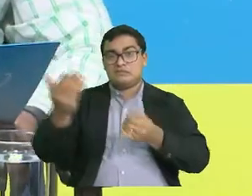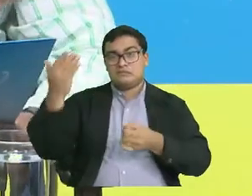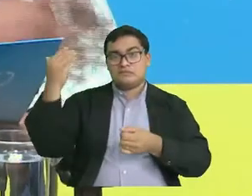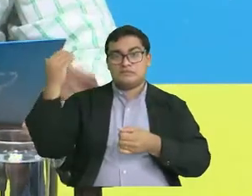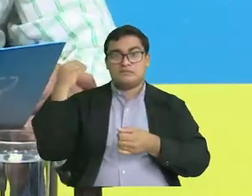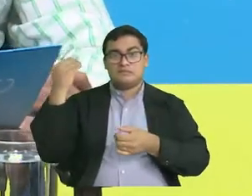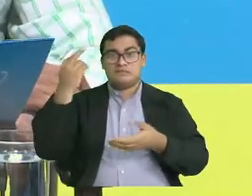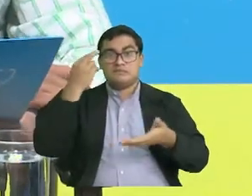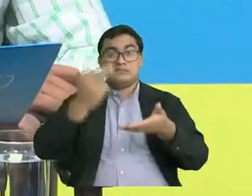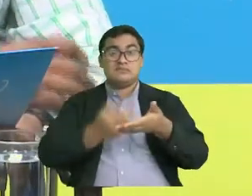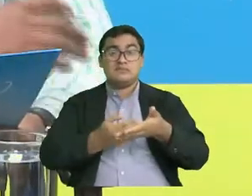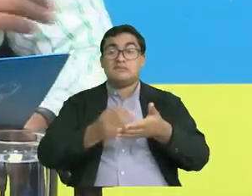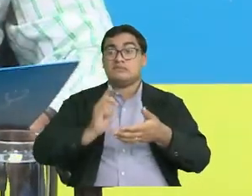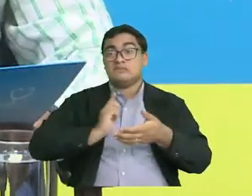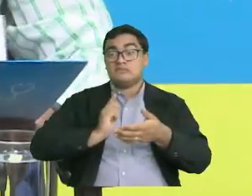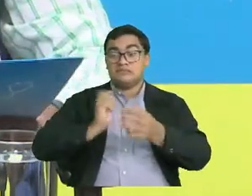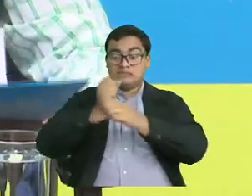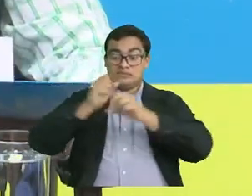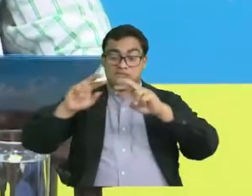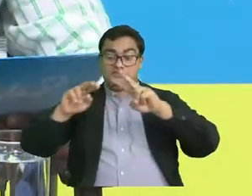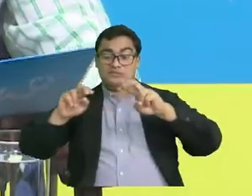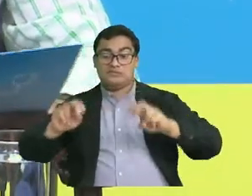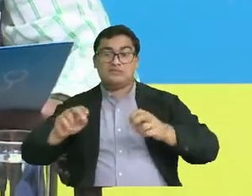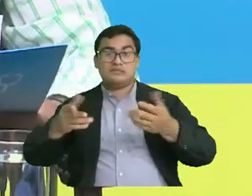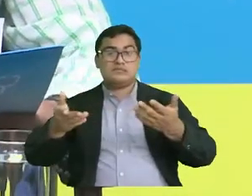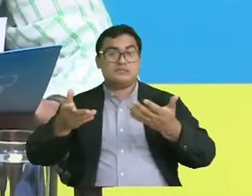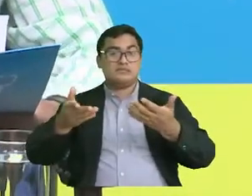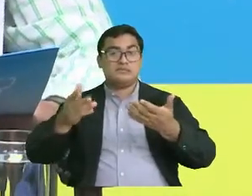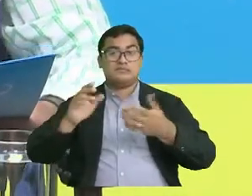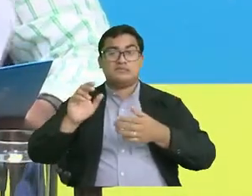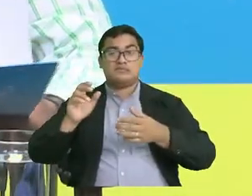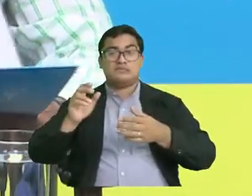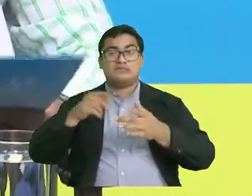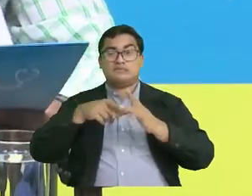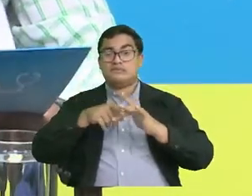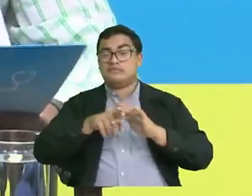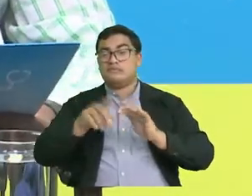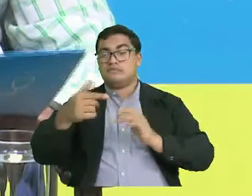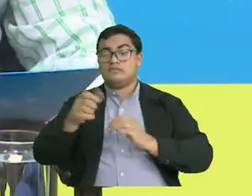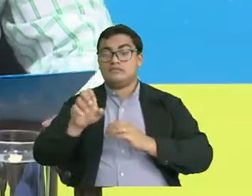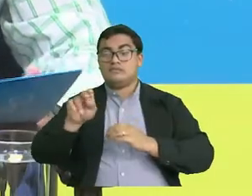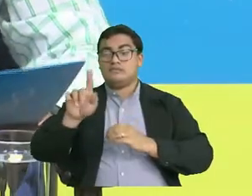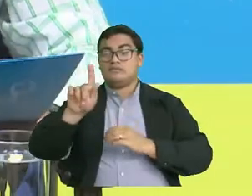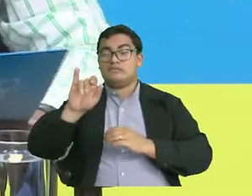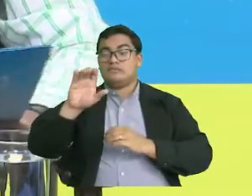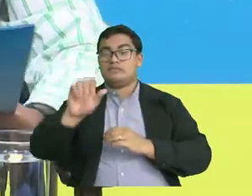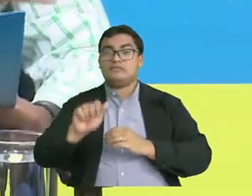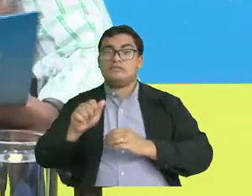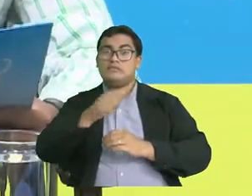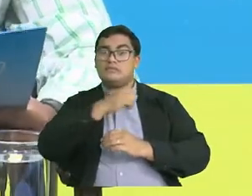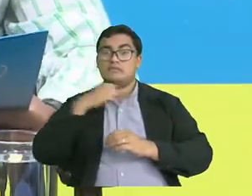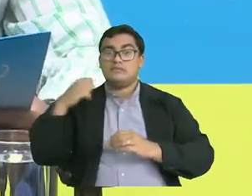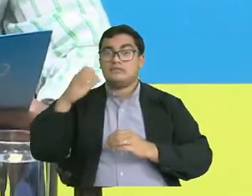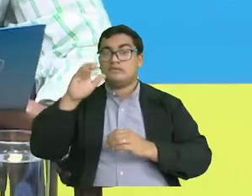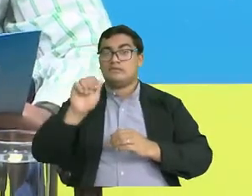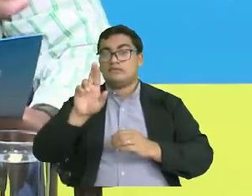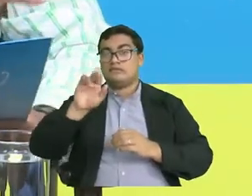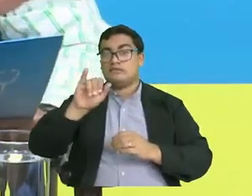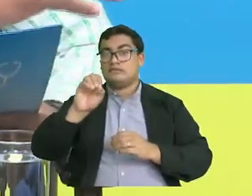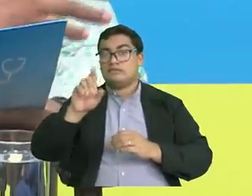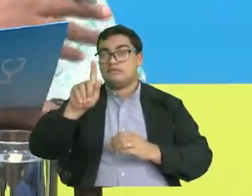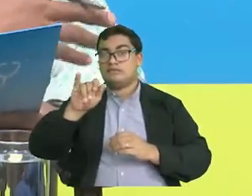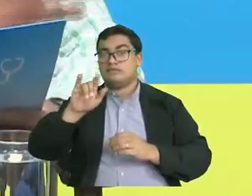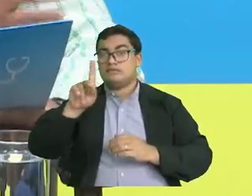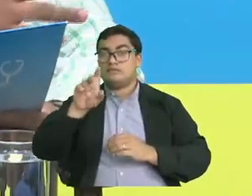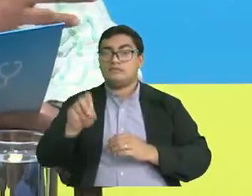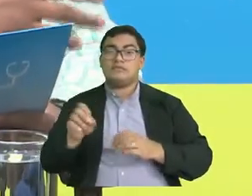que está el laboratorio de citogenética, donde ustedes hacen pruebas de cariotipo. ¿Cómo estamos en este aspecto